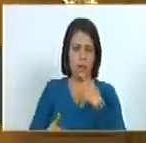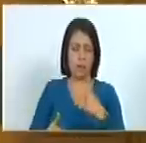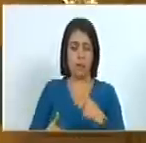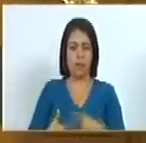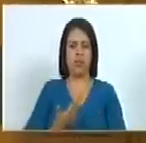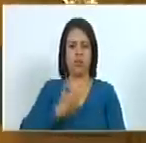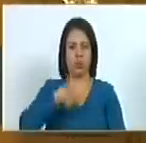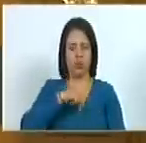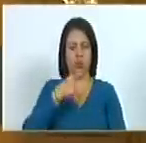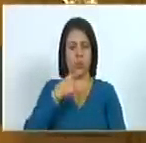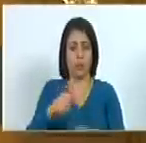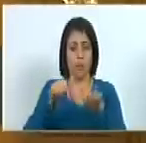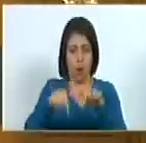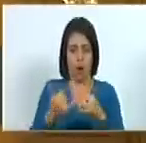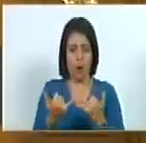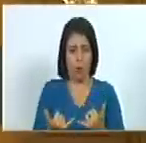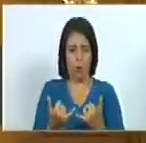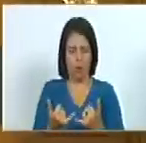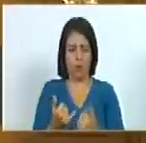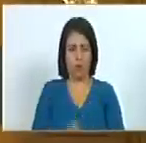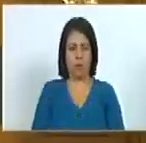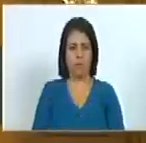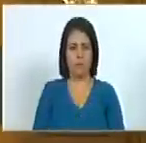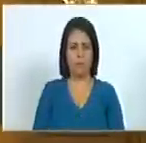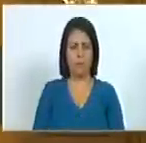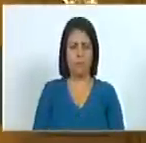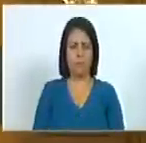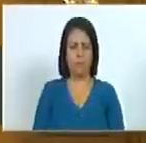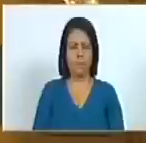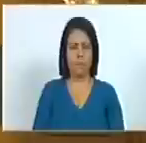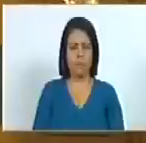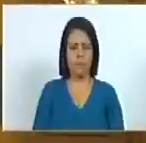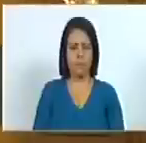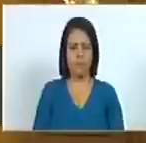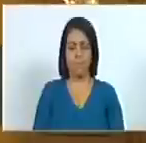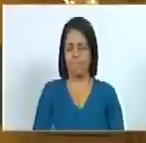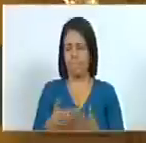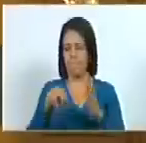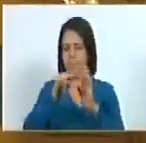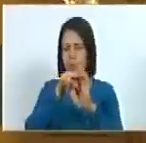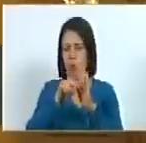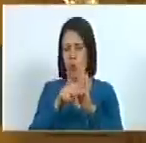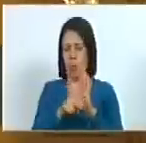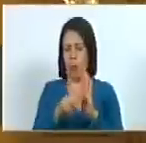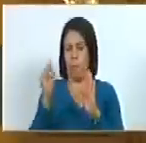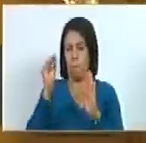Nosotros estamos hablando en esta oportunidad de una de las medidas